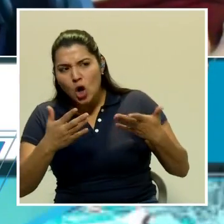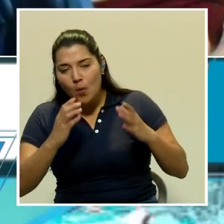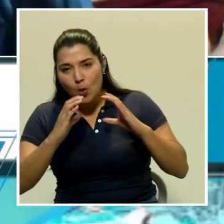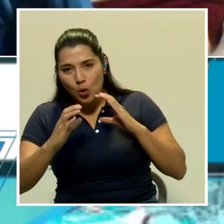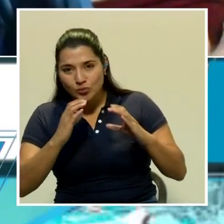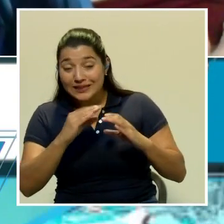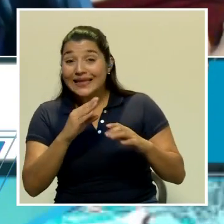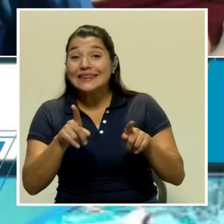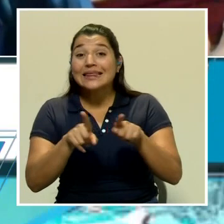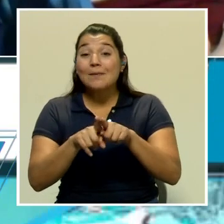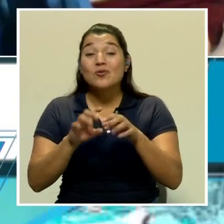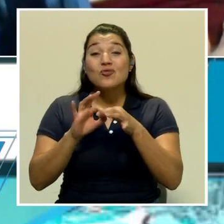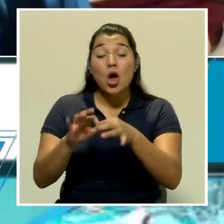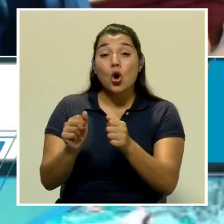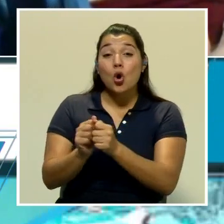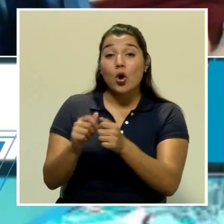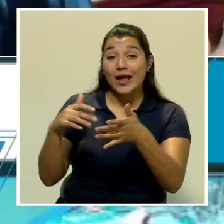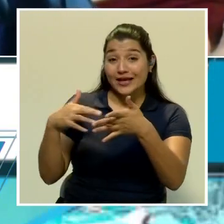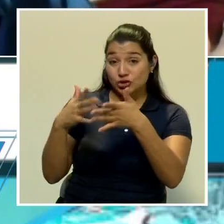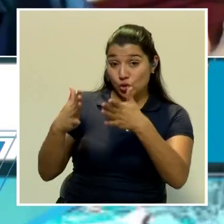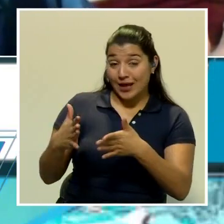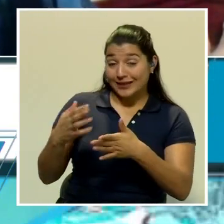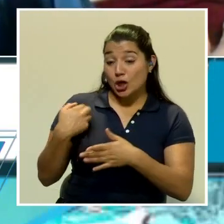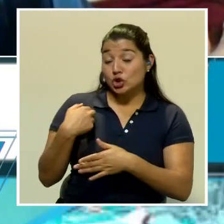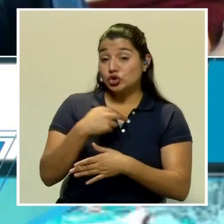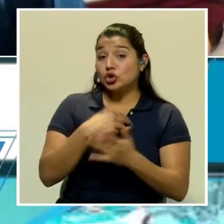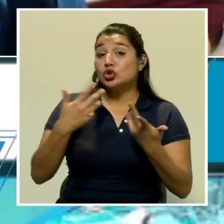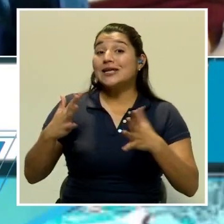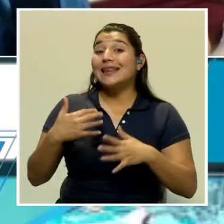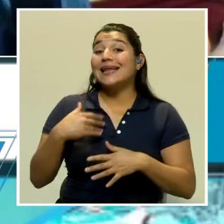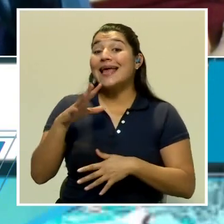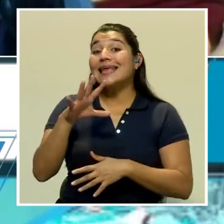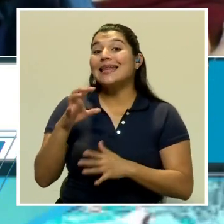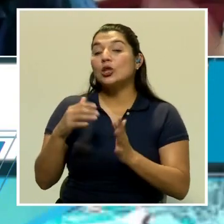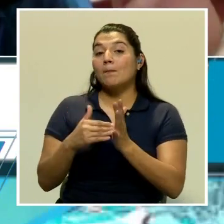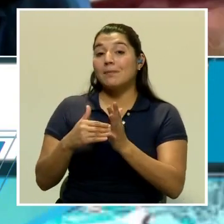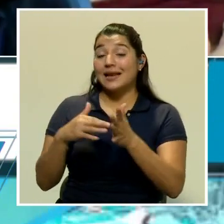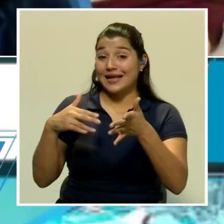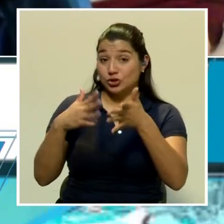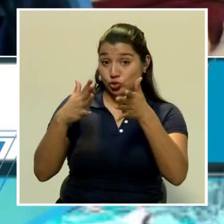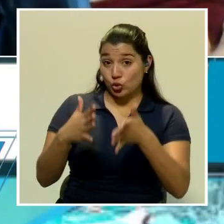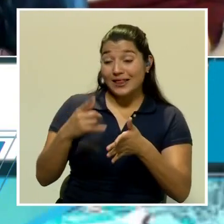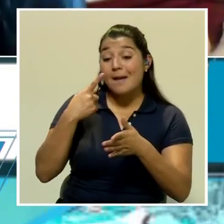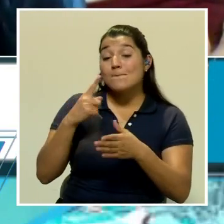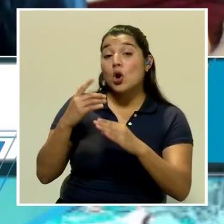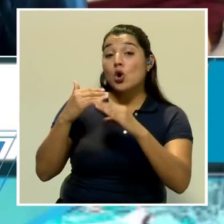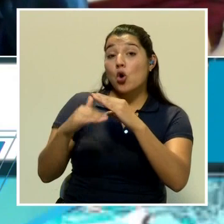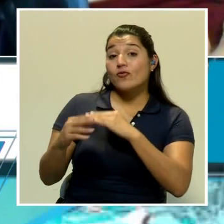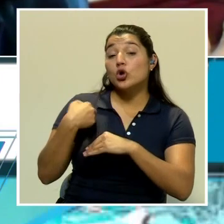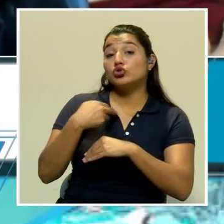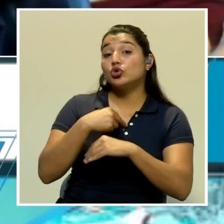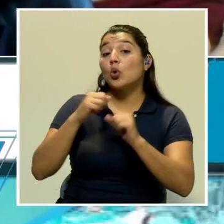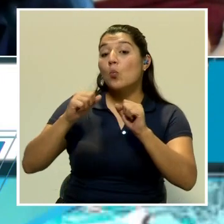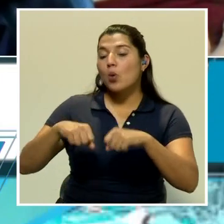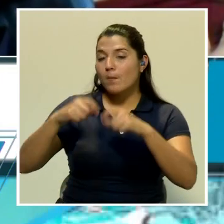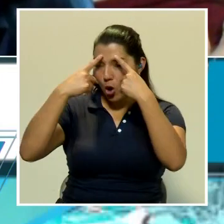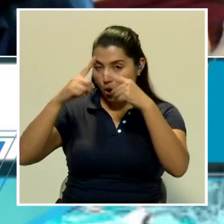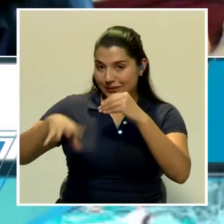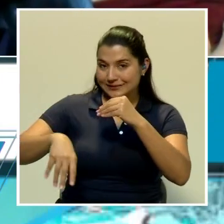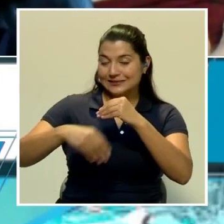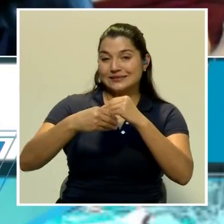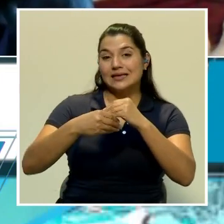respecto a los estudiantes, nosotros tenemos ya 500,000 de estudiantes que a través del correo electrónico logramos incorporar en